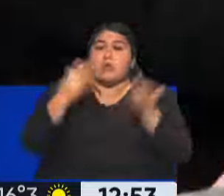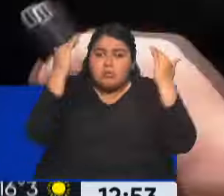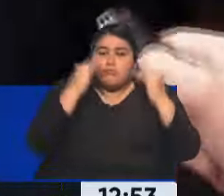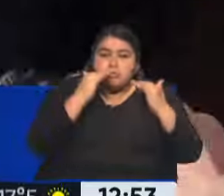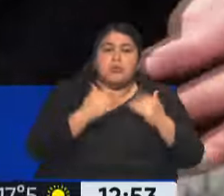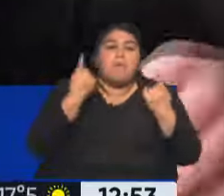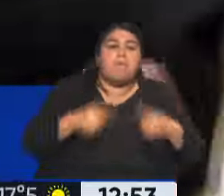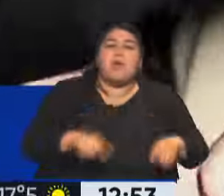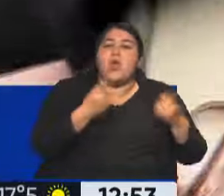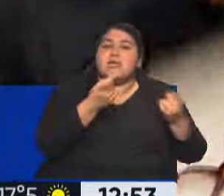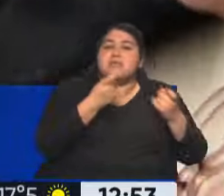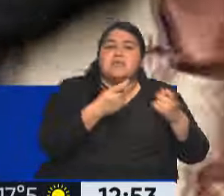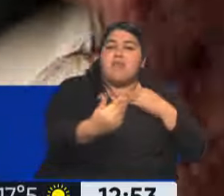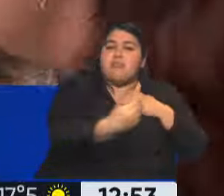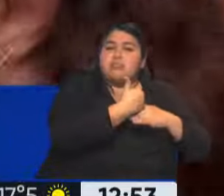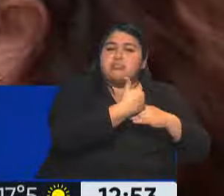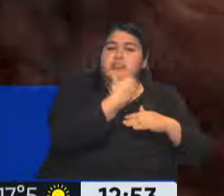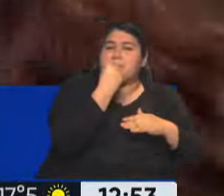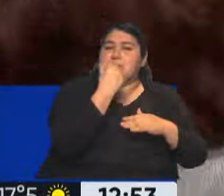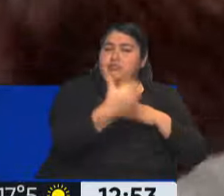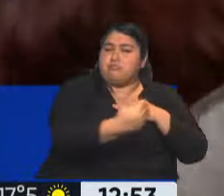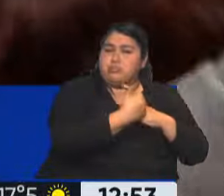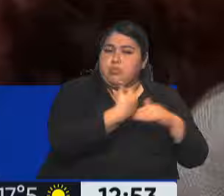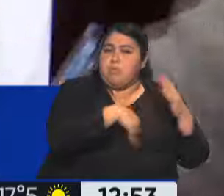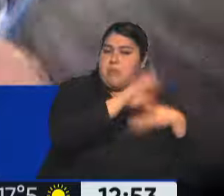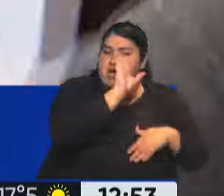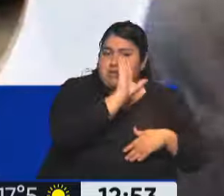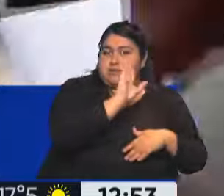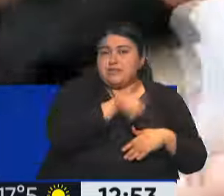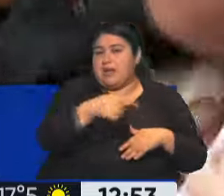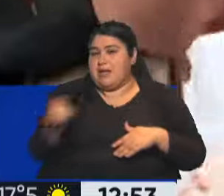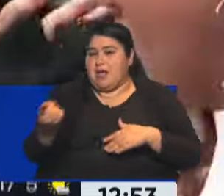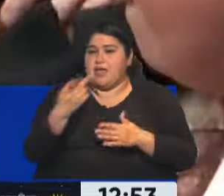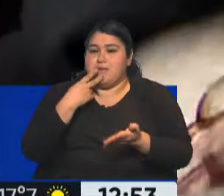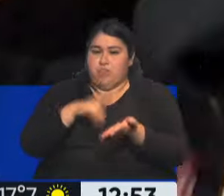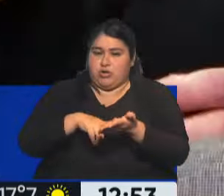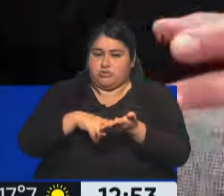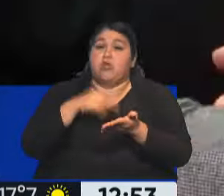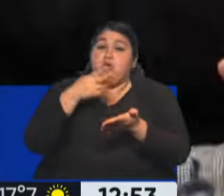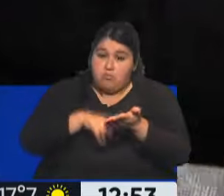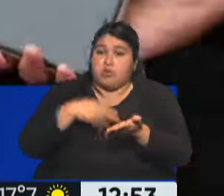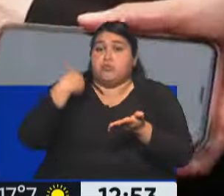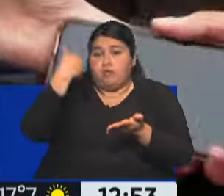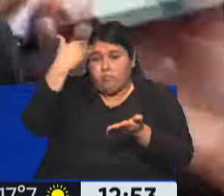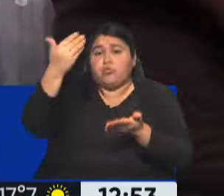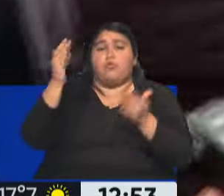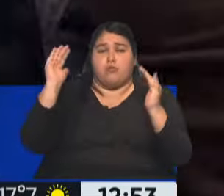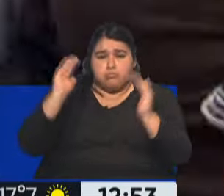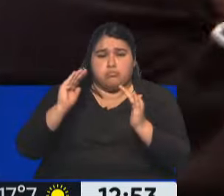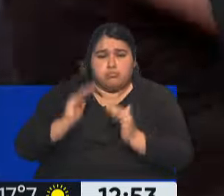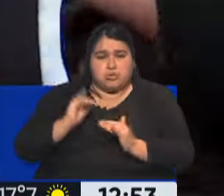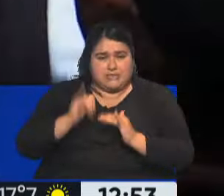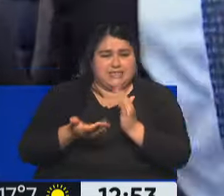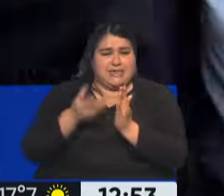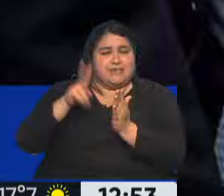superávit. Y bueno, nosotros tengamos superávit, arrancaremos con la baja de impuestos. ¿Hay algún plazo?